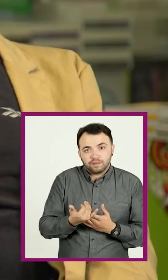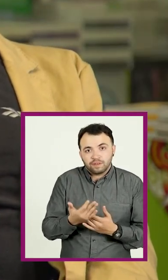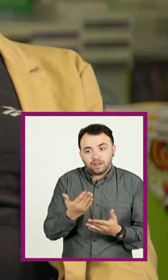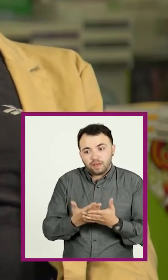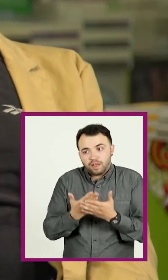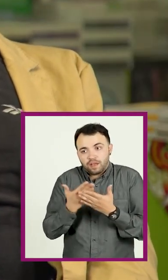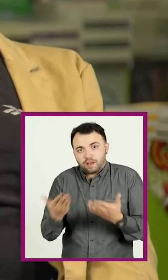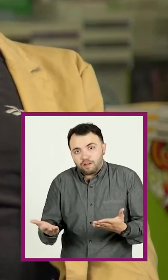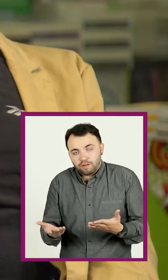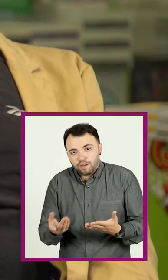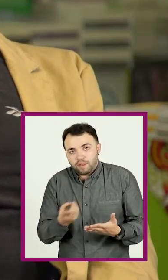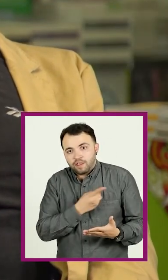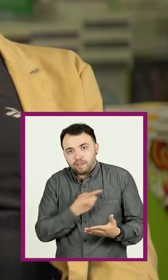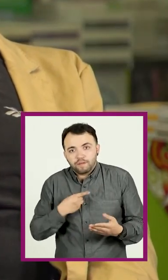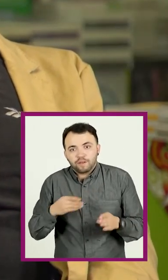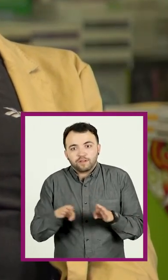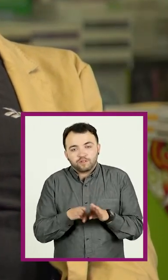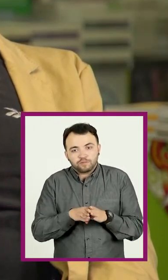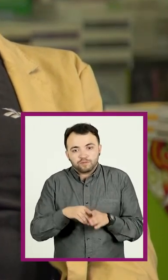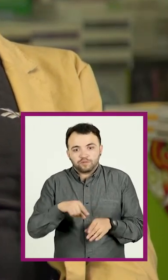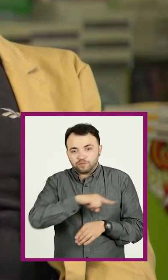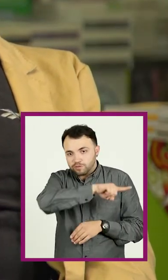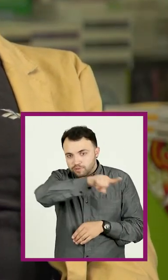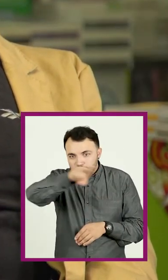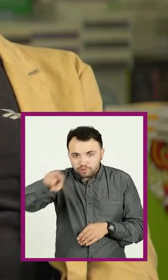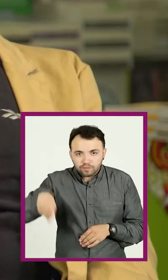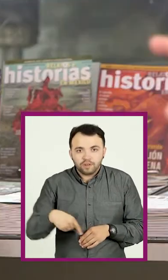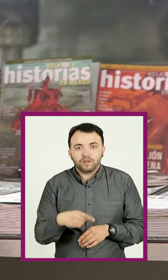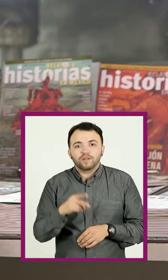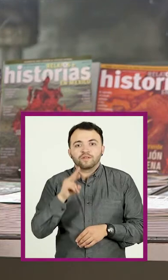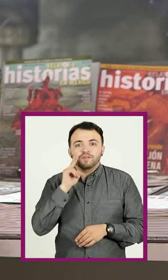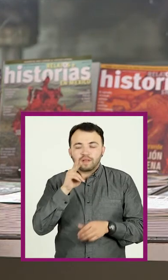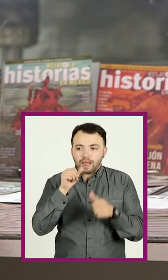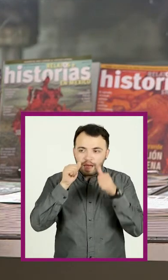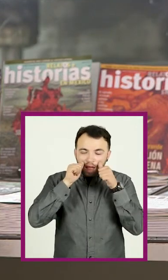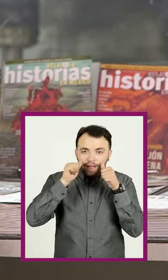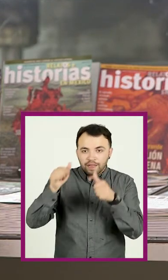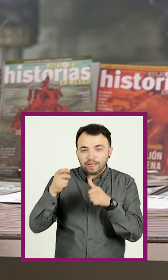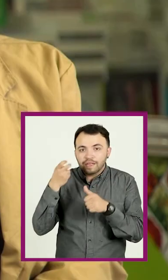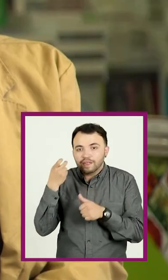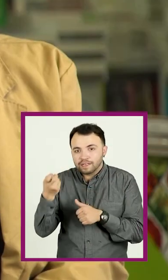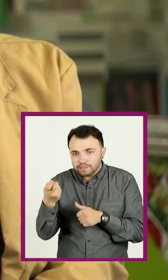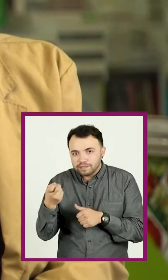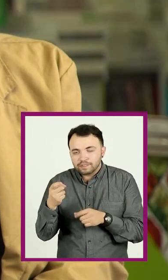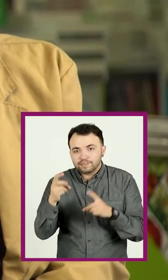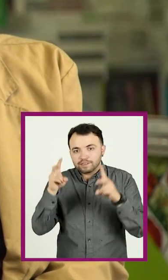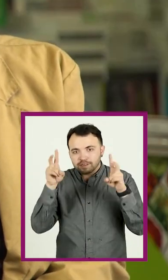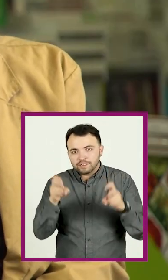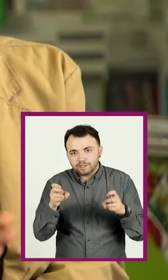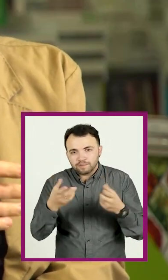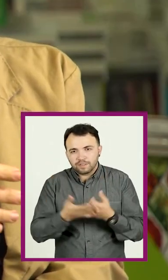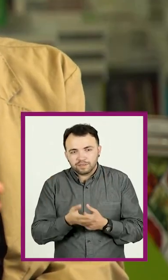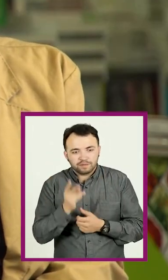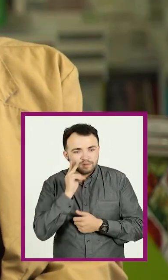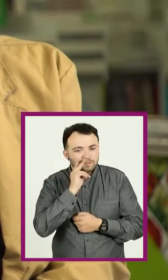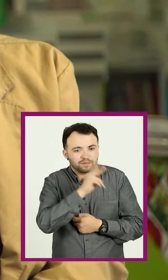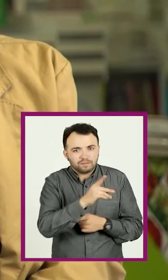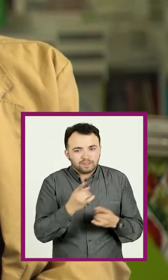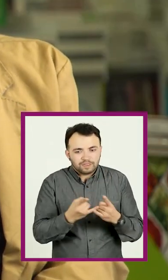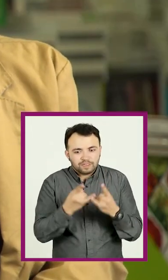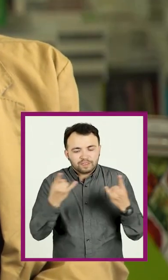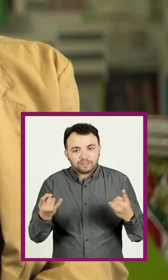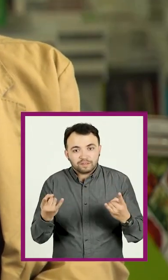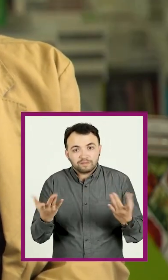queda llamar la atención de nuestros muchachas y muchachas que nos estarán viendo en este momento. Como se habrán dado cuenta a lo largo de la